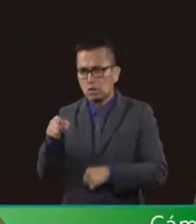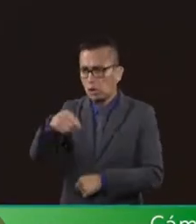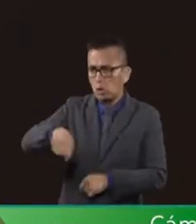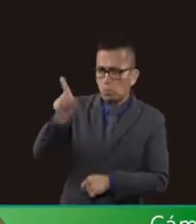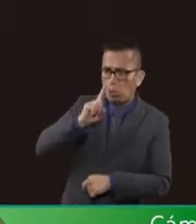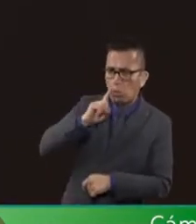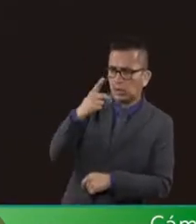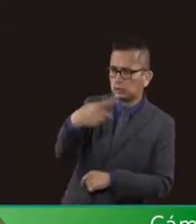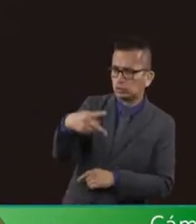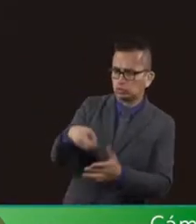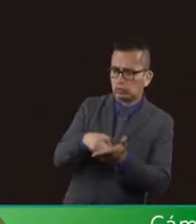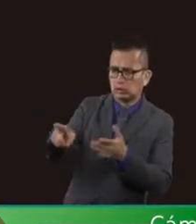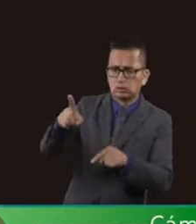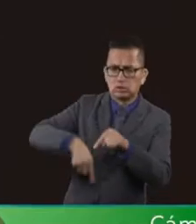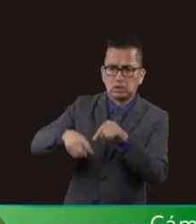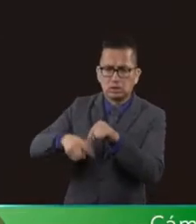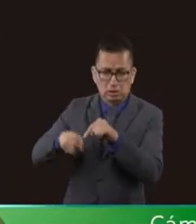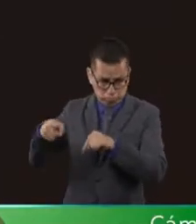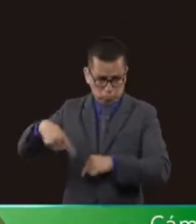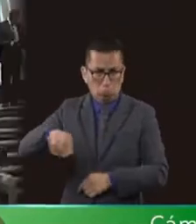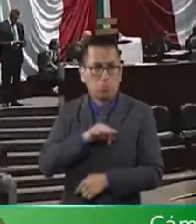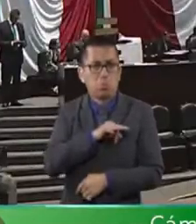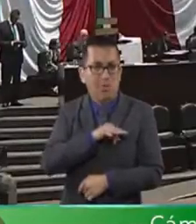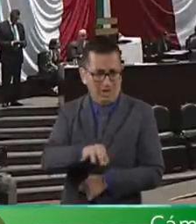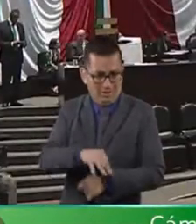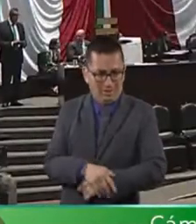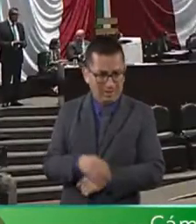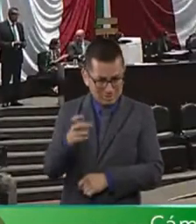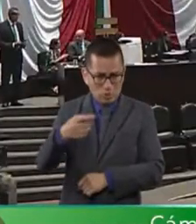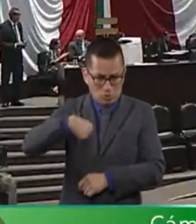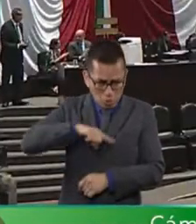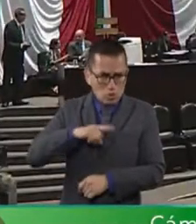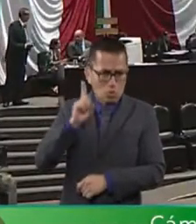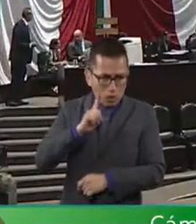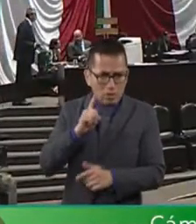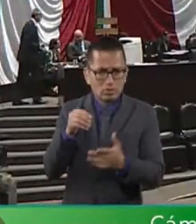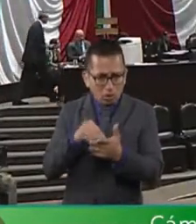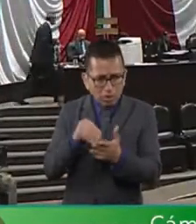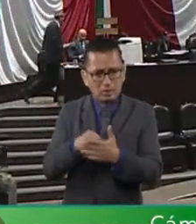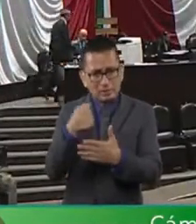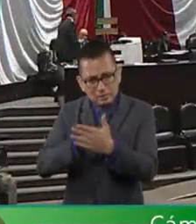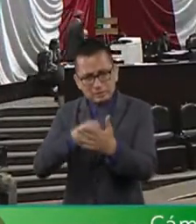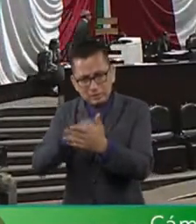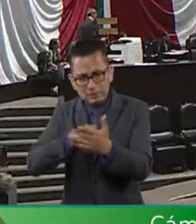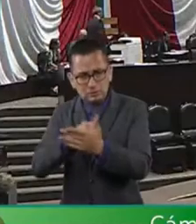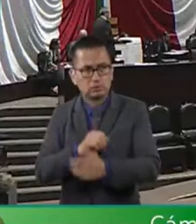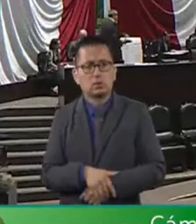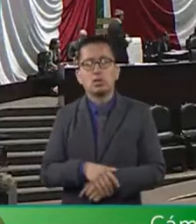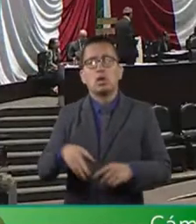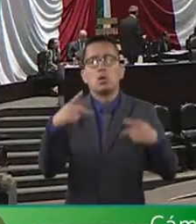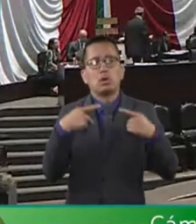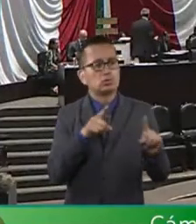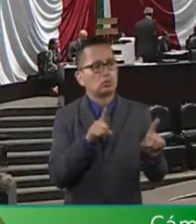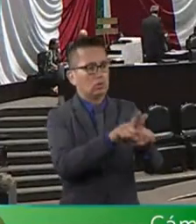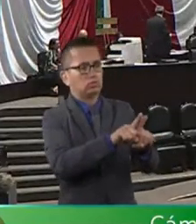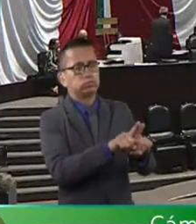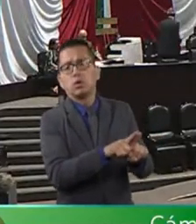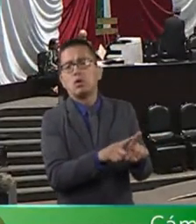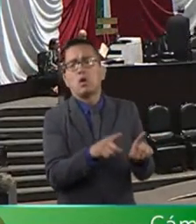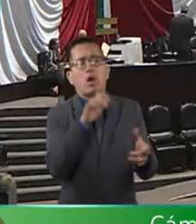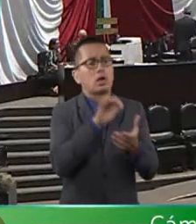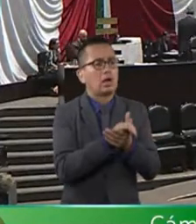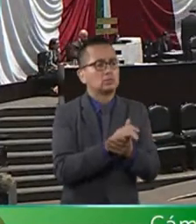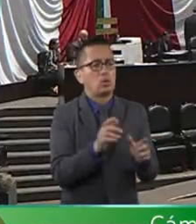las que hoy todavía estamos luchando, por los derechos de las personas que deciden unirse en matrimonio igualitario, por los derechos de